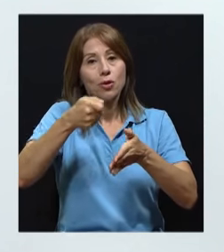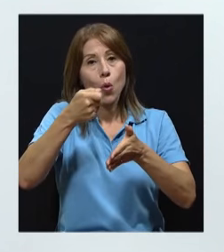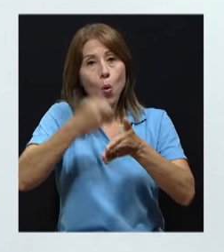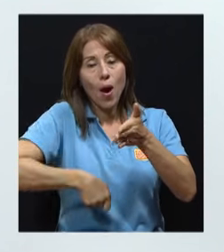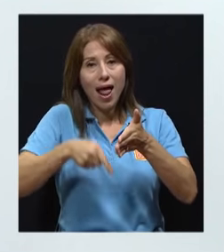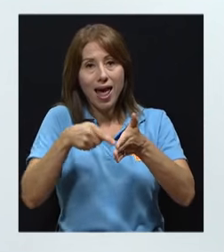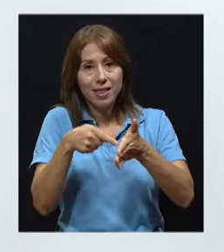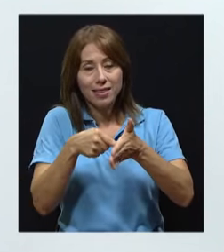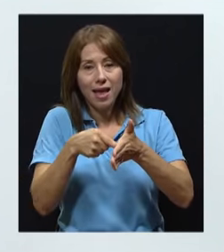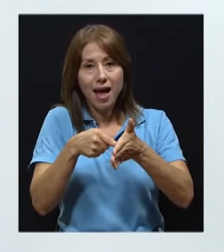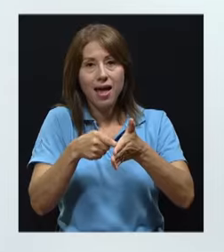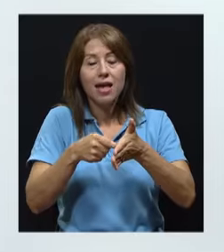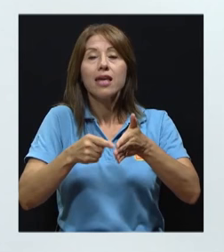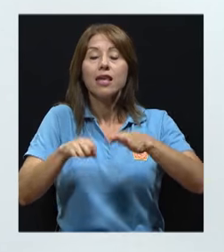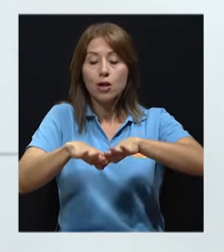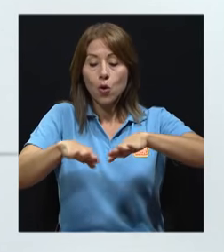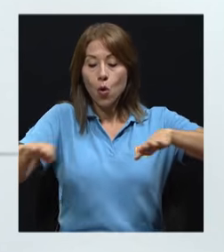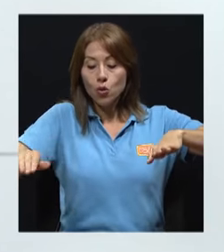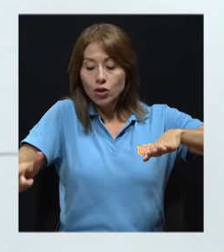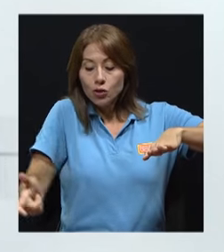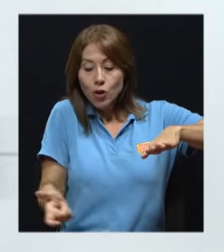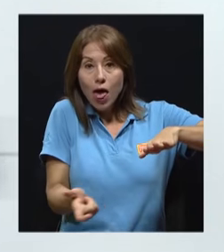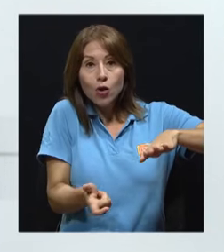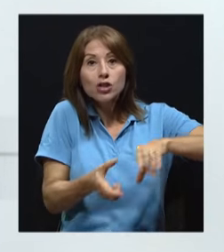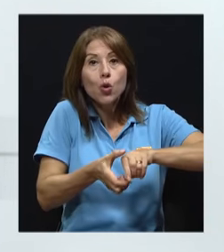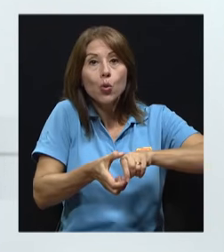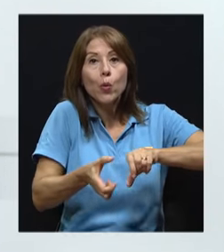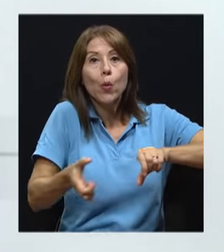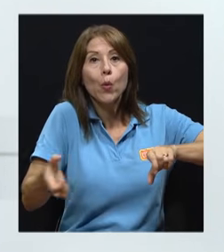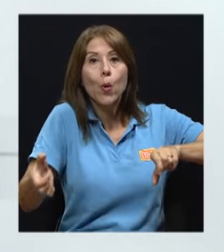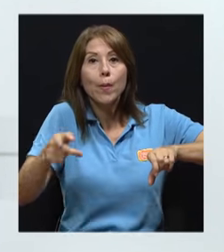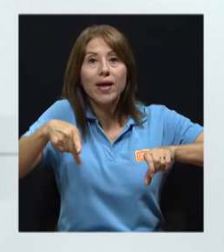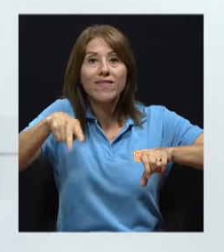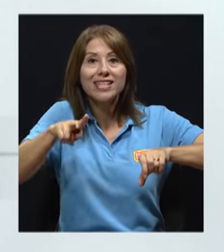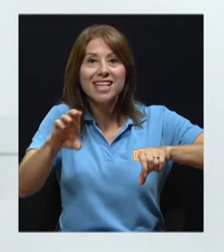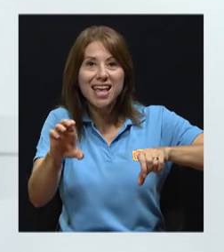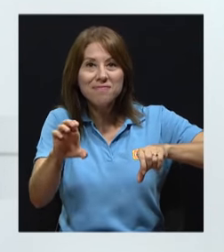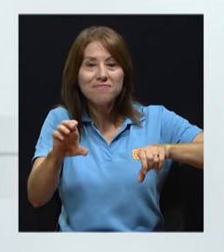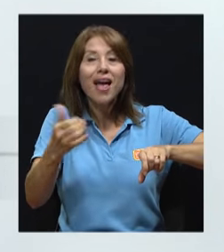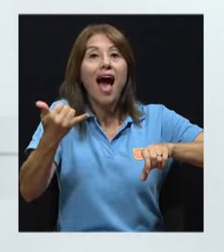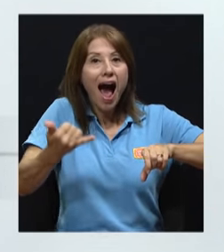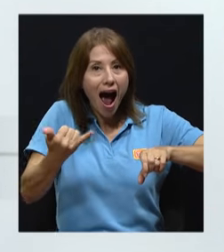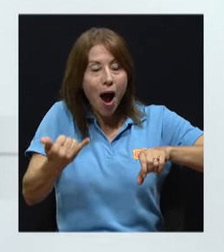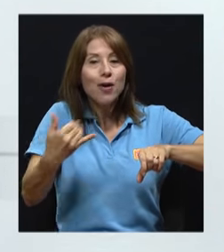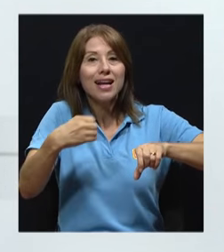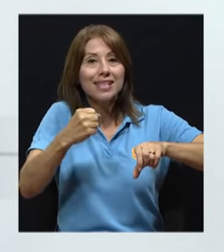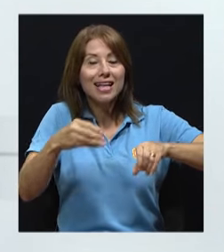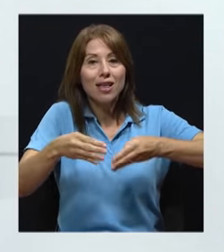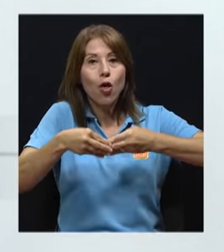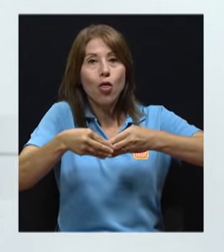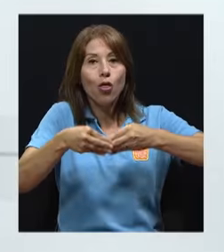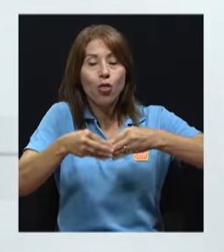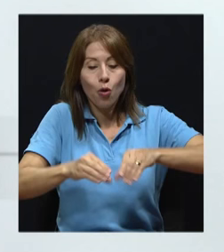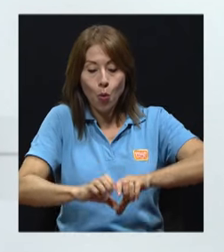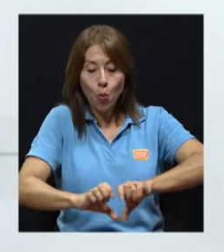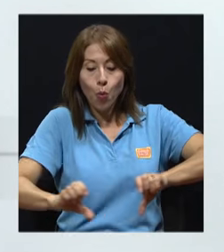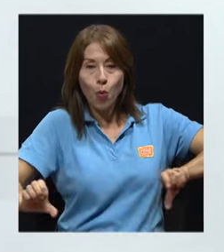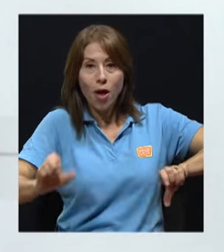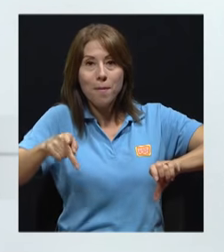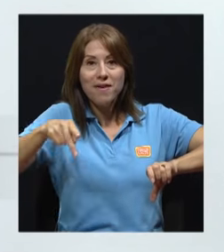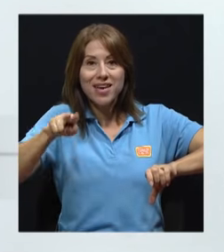resonadores de madera con resonadores de ojalata y con resonadores de pbc